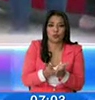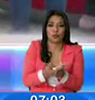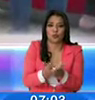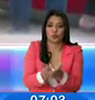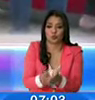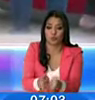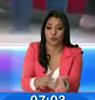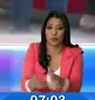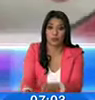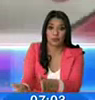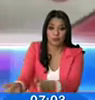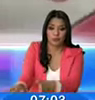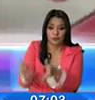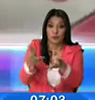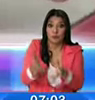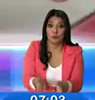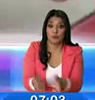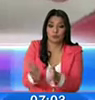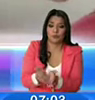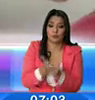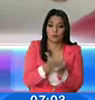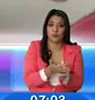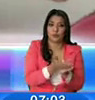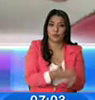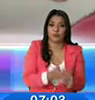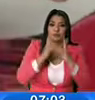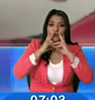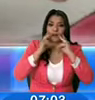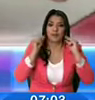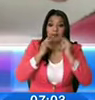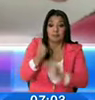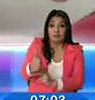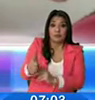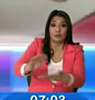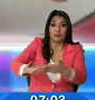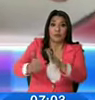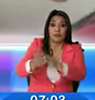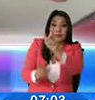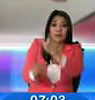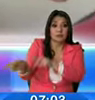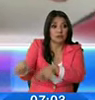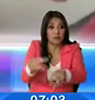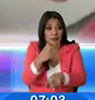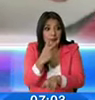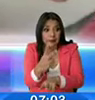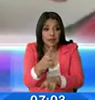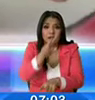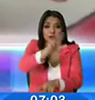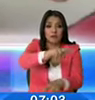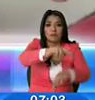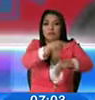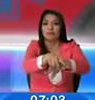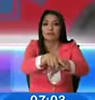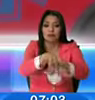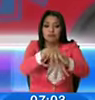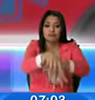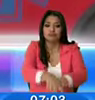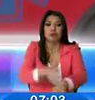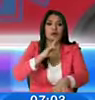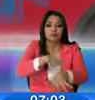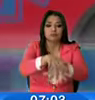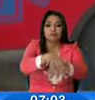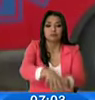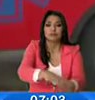evacuar el cadáver a Tena. Que ya han encontrado los moradores el cuerpo al frente de la comuna. Los